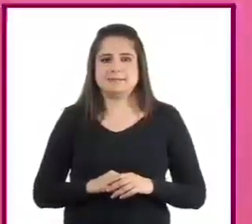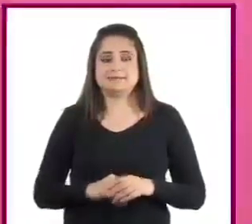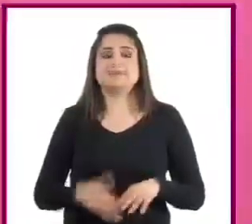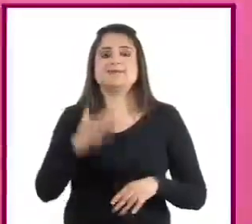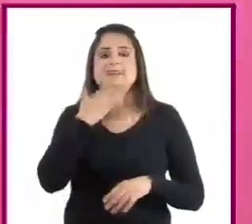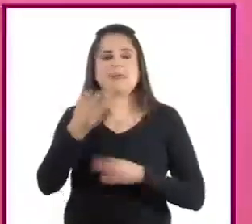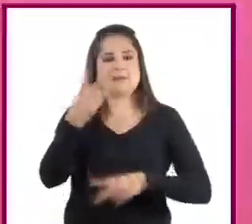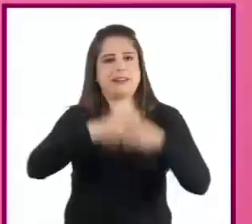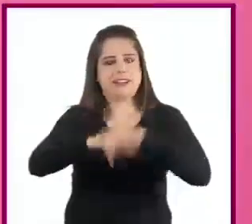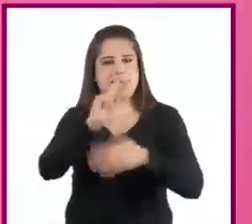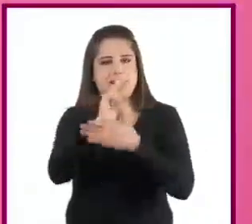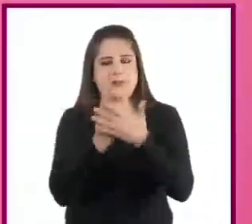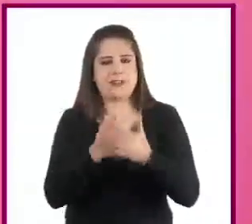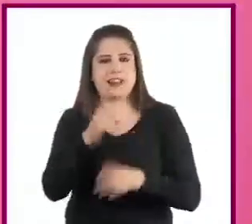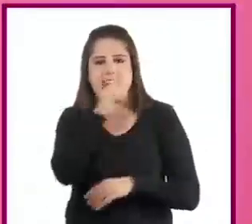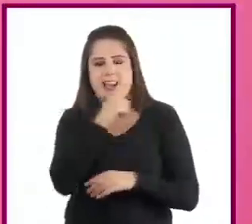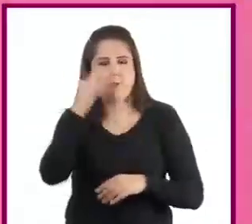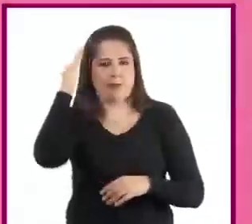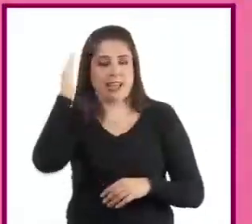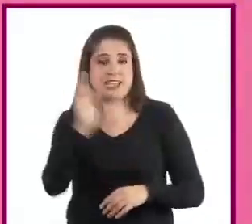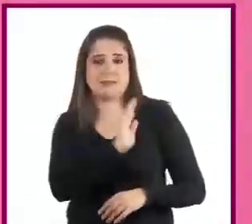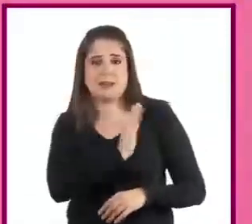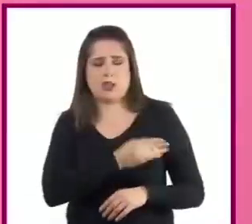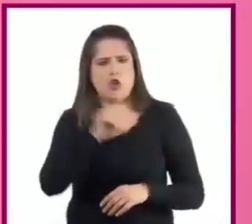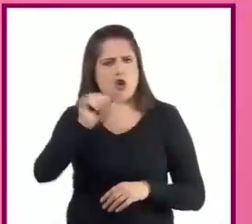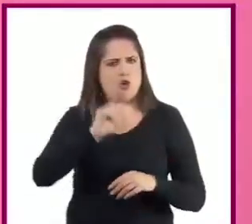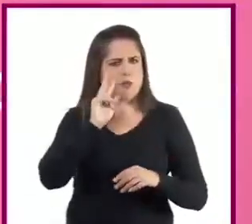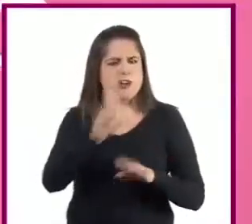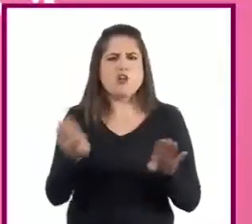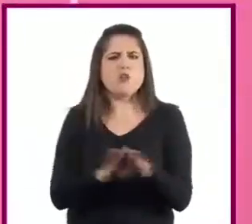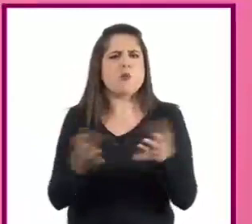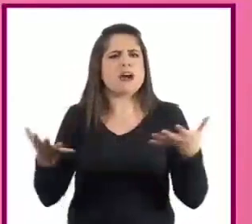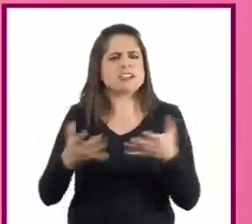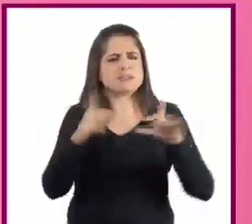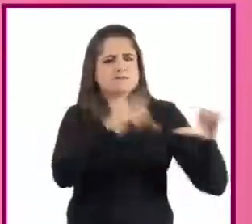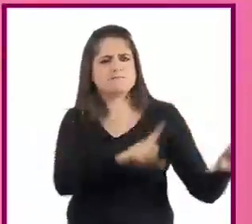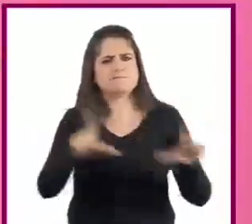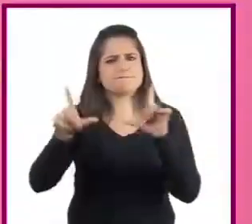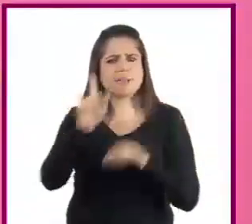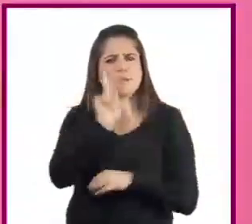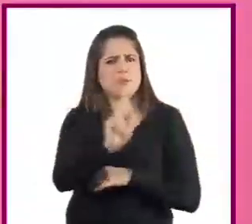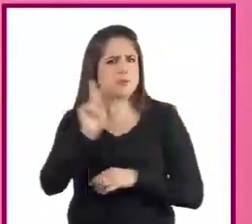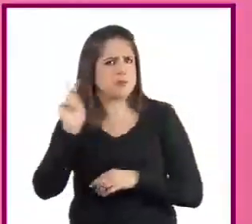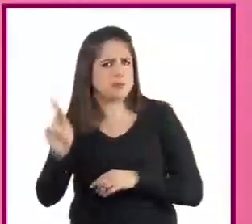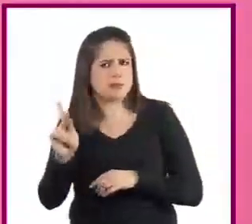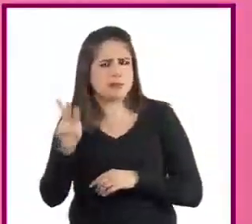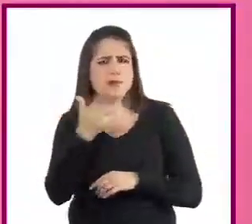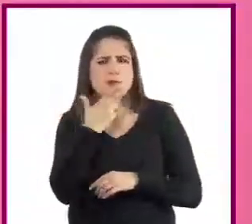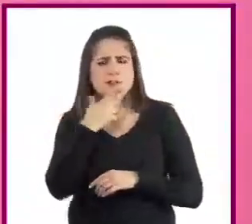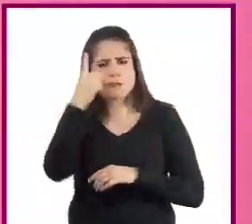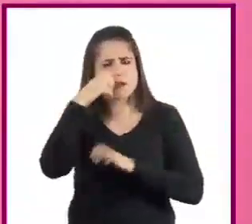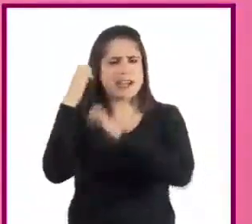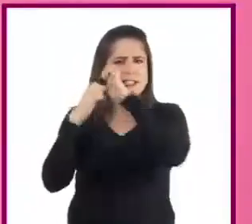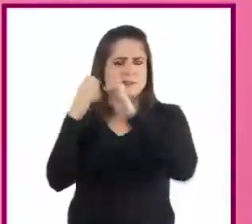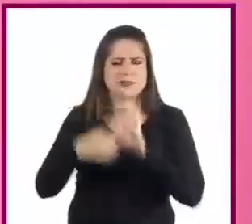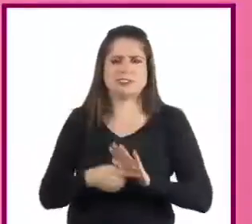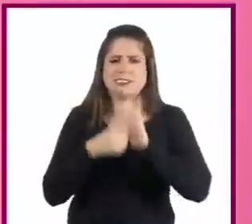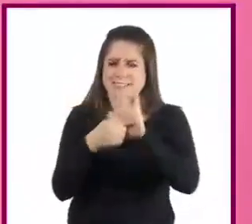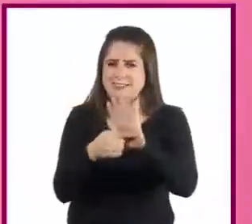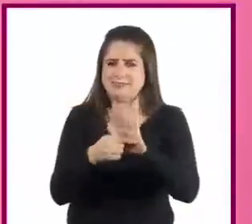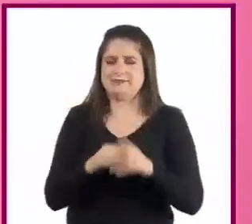Bienvenidos a su programa Lengua Materna Español. Hoy veremos cómo hacer una presentación en PowerPoint para enriquecer sus